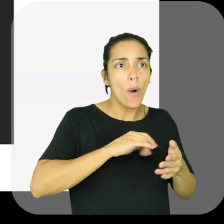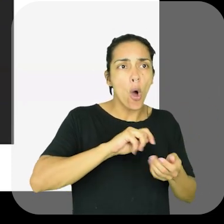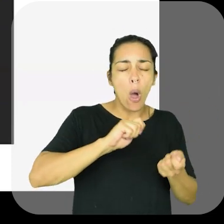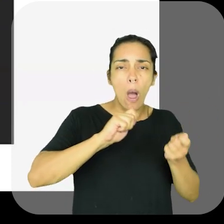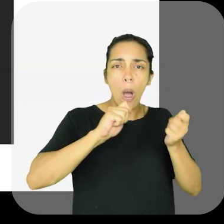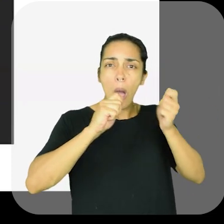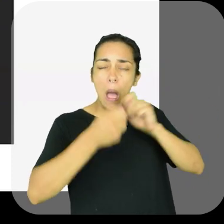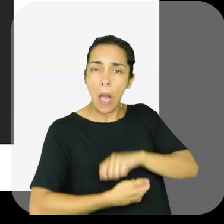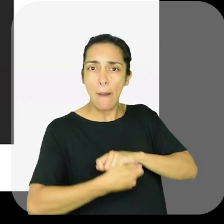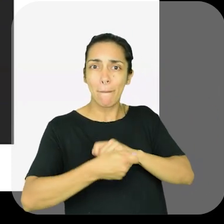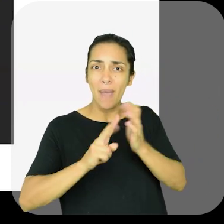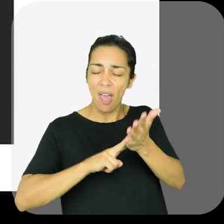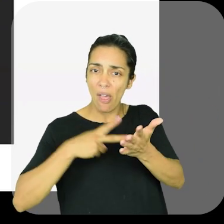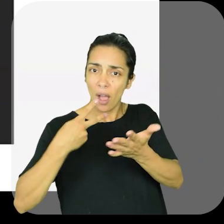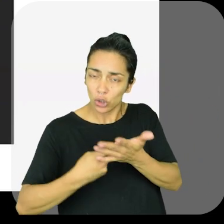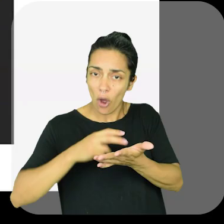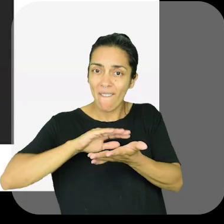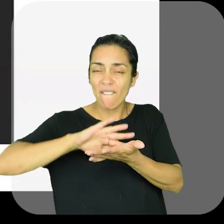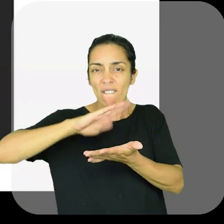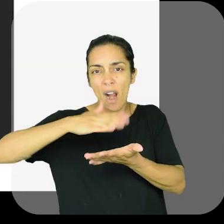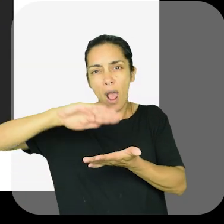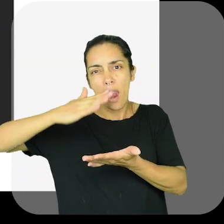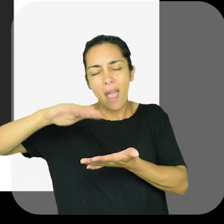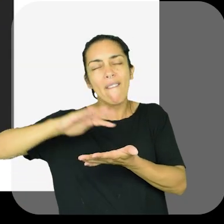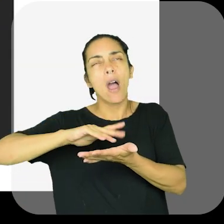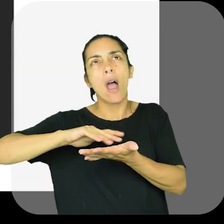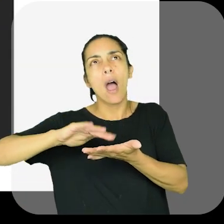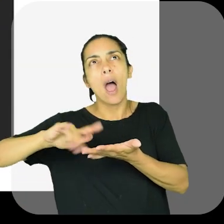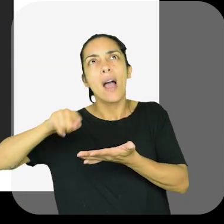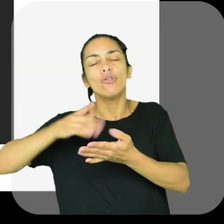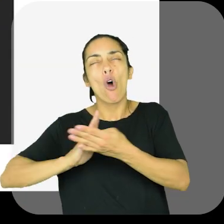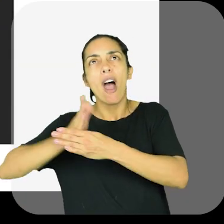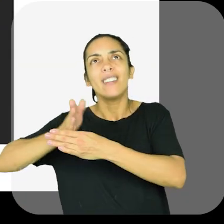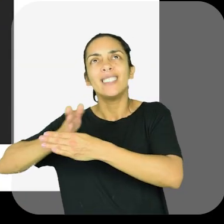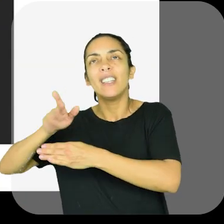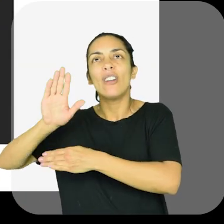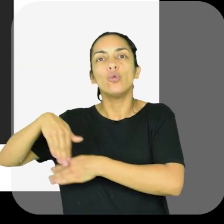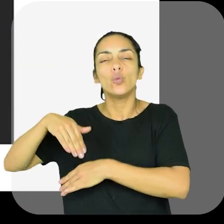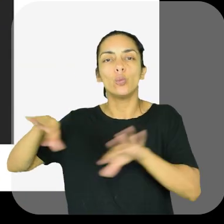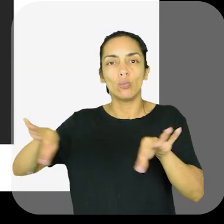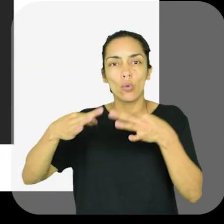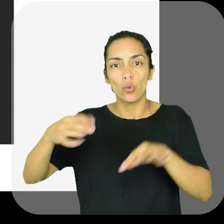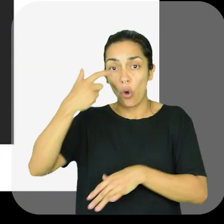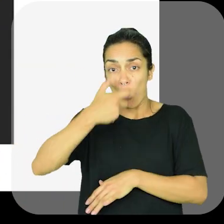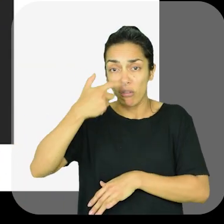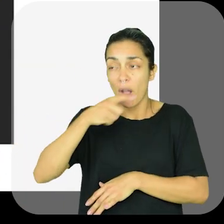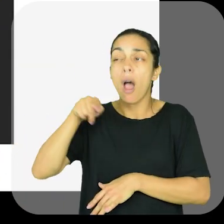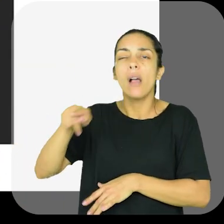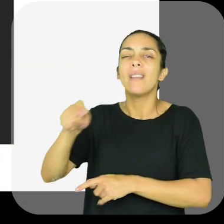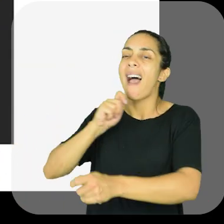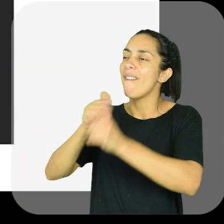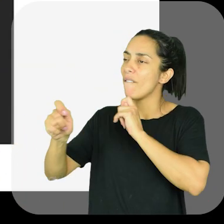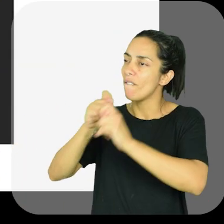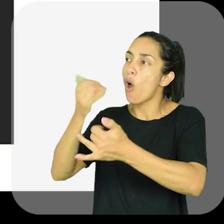cómo pasarlos a, digamos que a una forma más accesible para los músicos ciegos. Entonces, esas entrevistas fueron